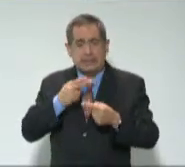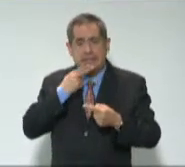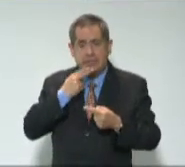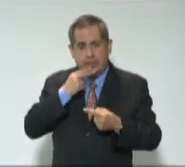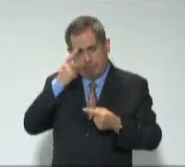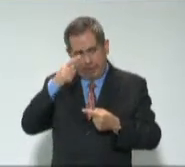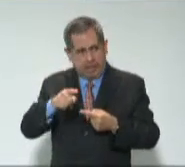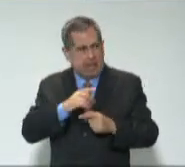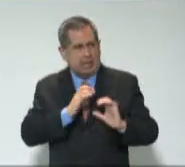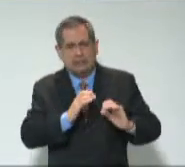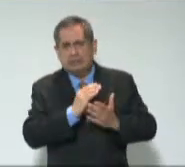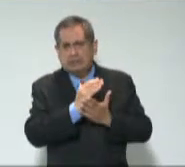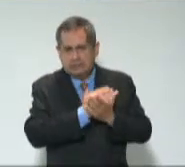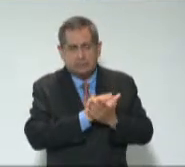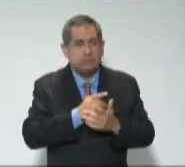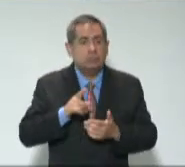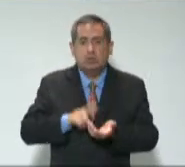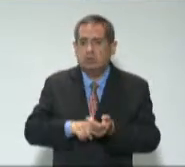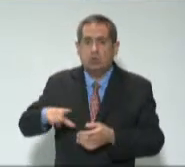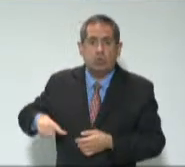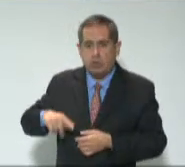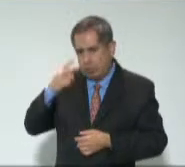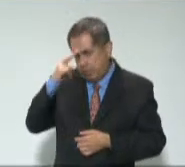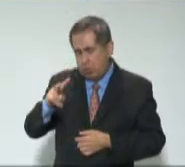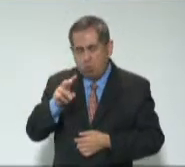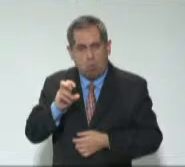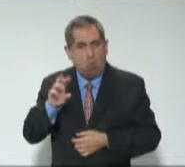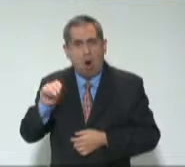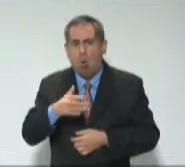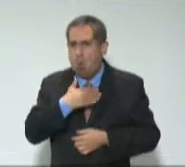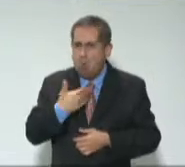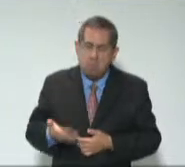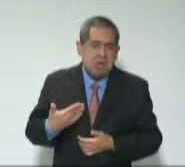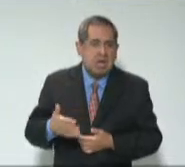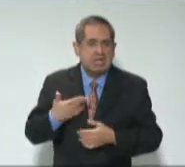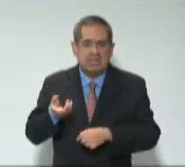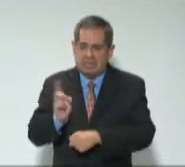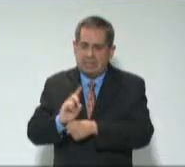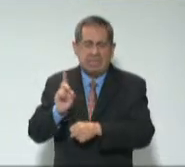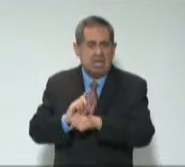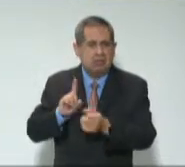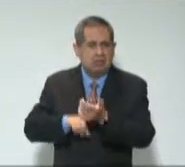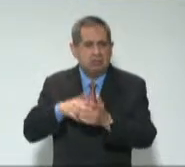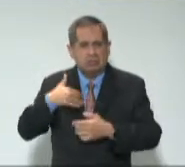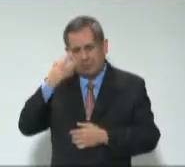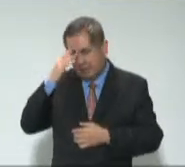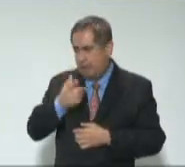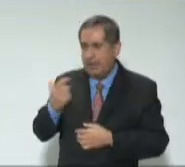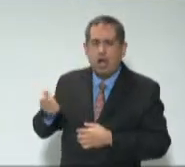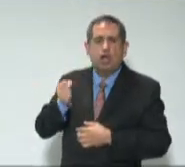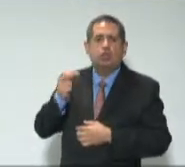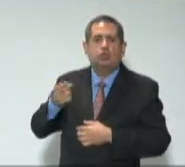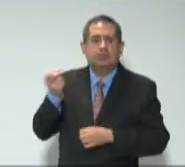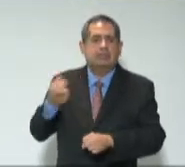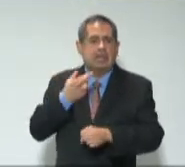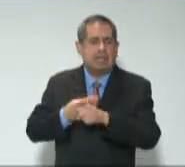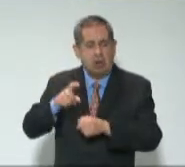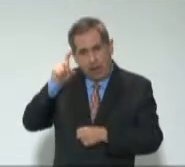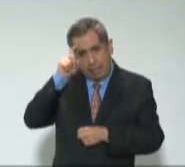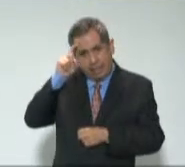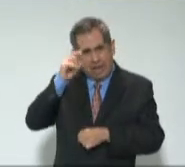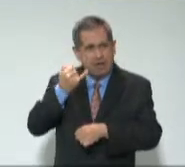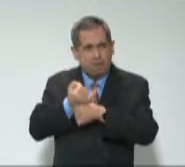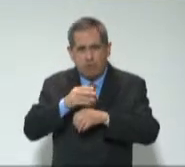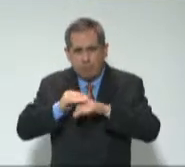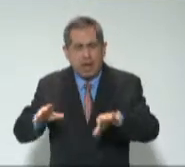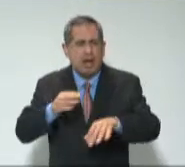el esfuerzo en el caso del gobierno de México de mantener diariamente como lo sabe muy bien el subsecretario López gatel informar a